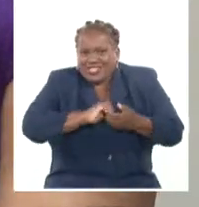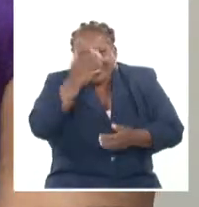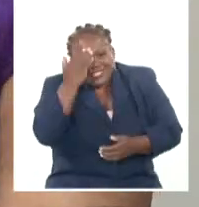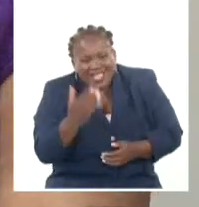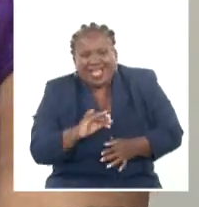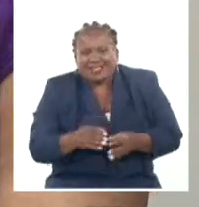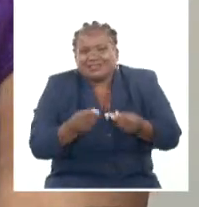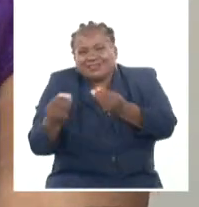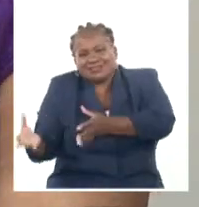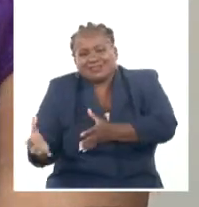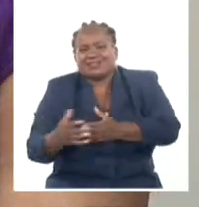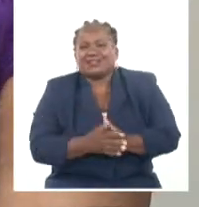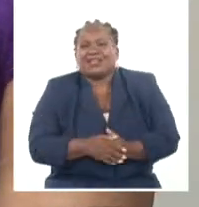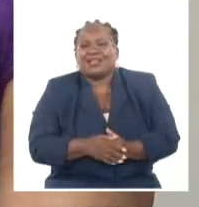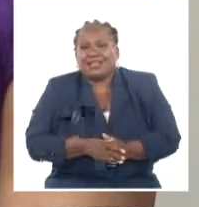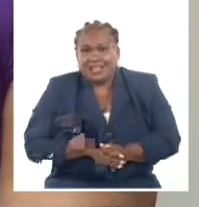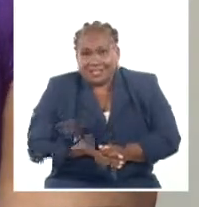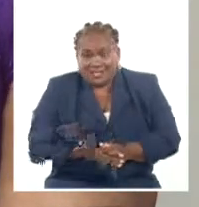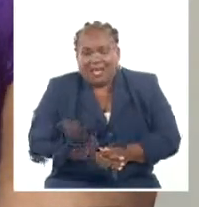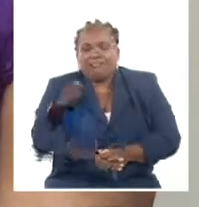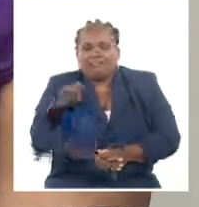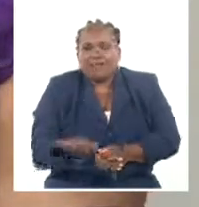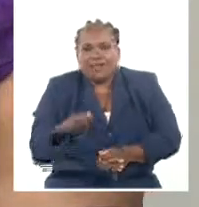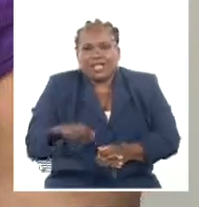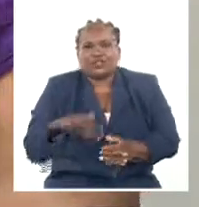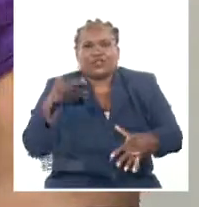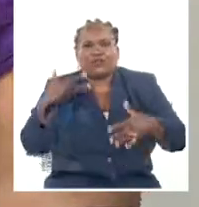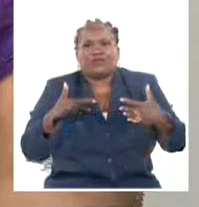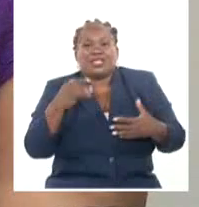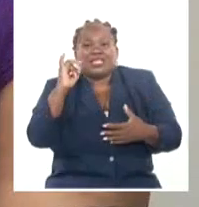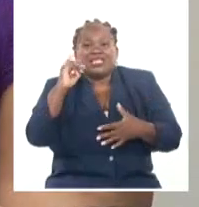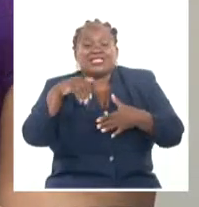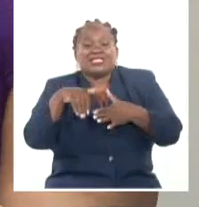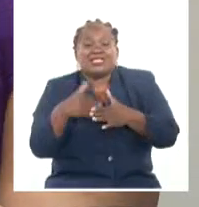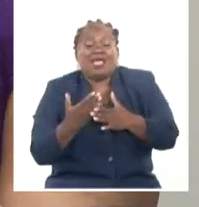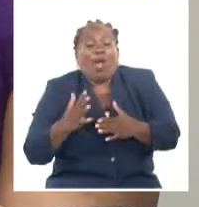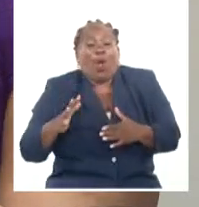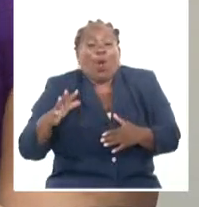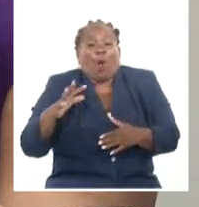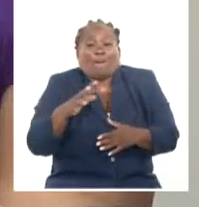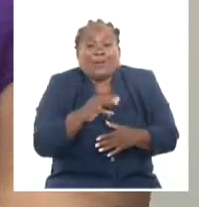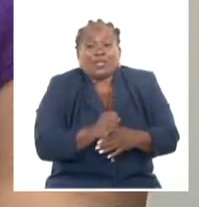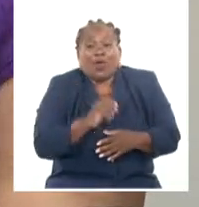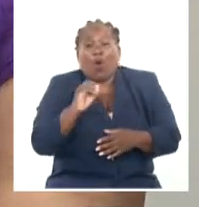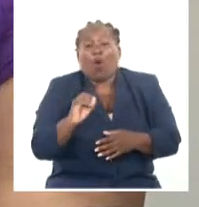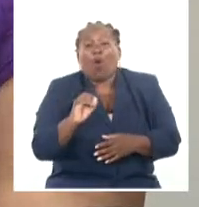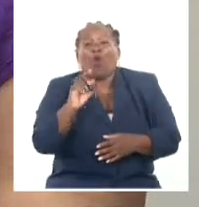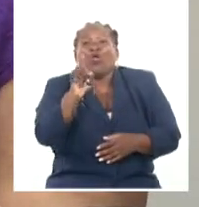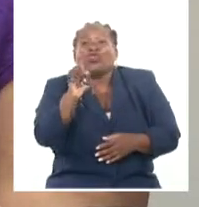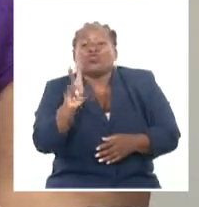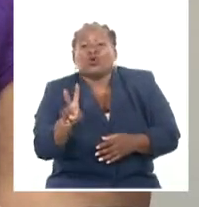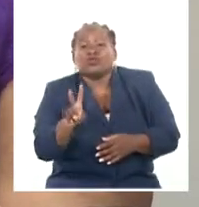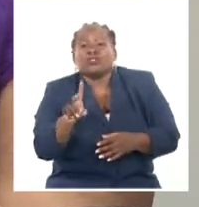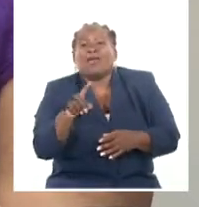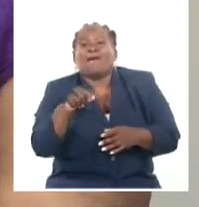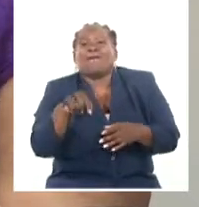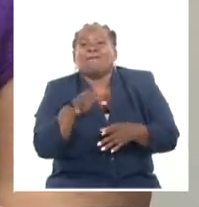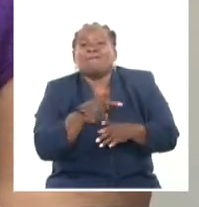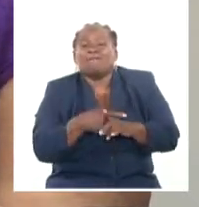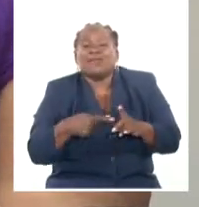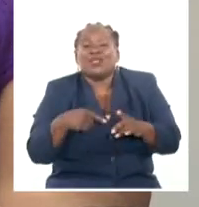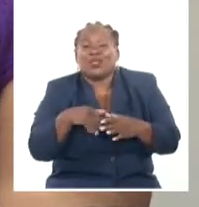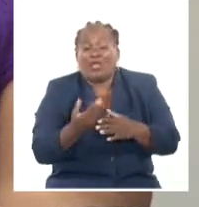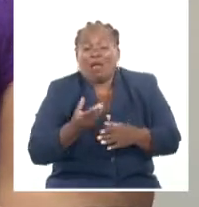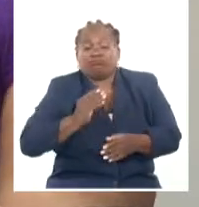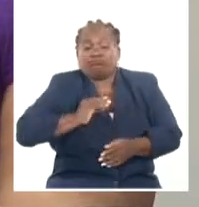tanto solidaria va a tener derecho al disfrute de seis días completos o doce medios días de licencia retribuidas es decir